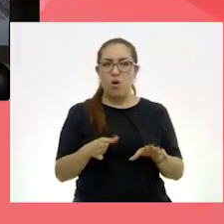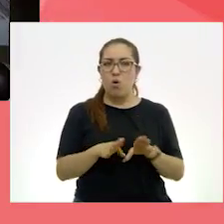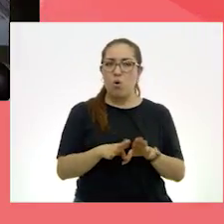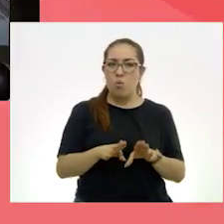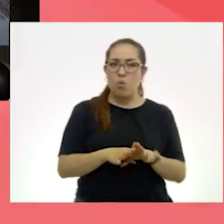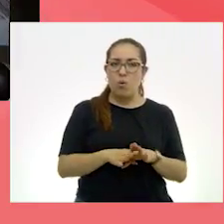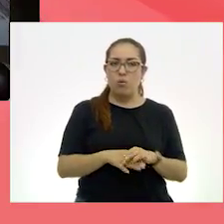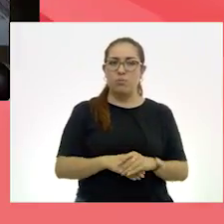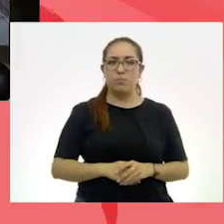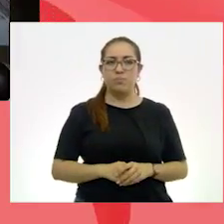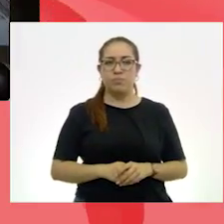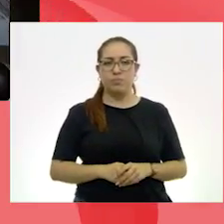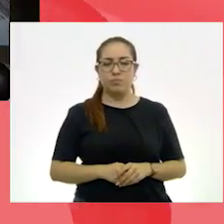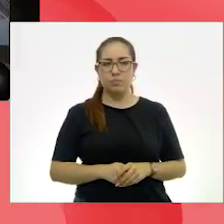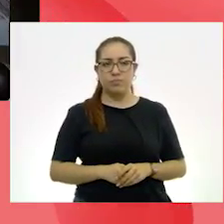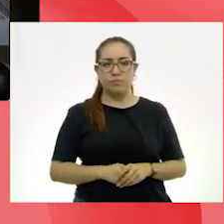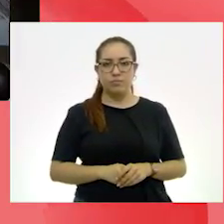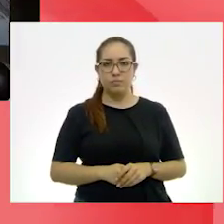inquietud de